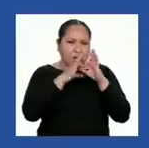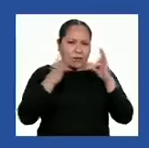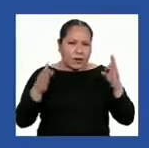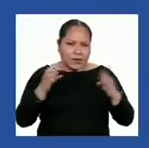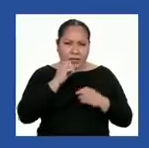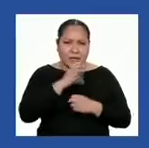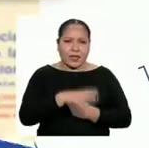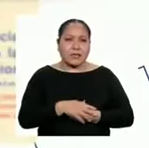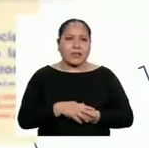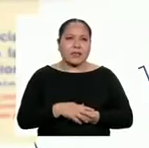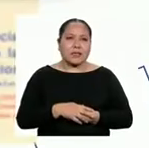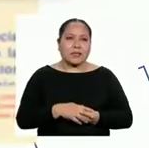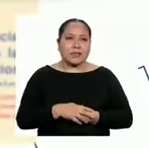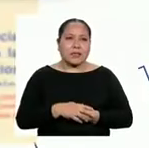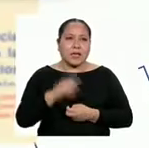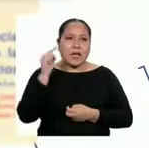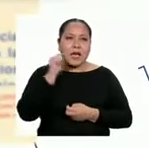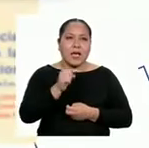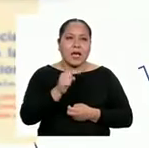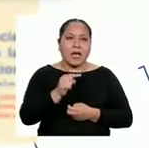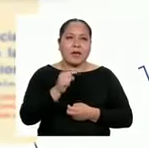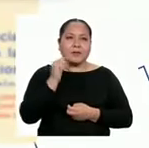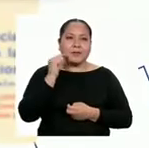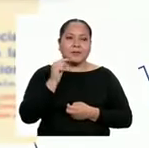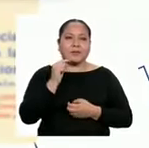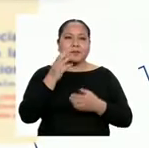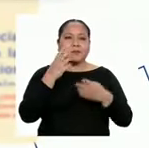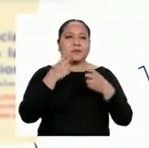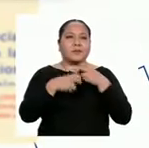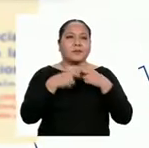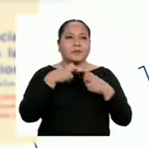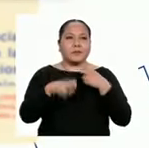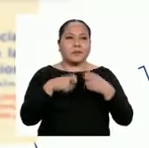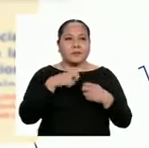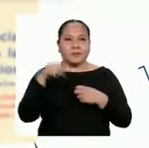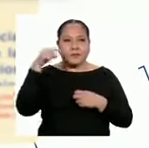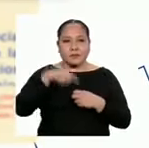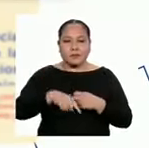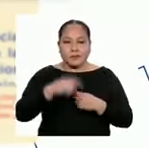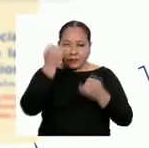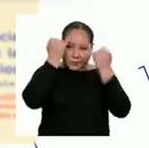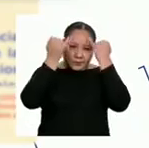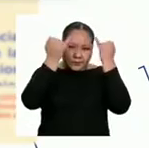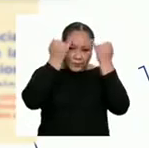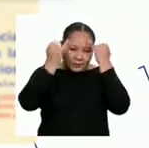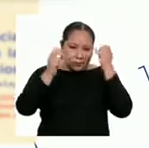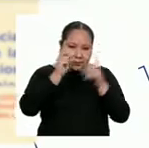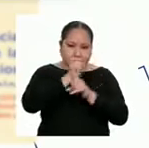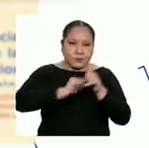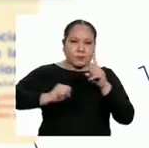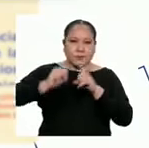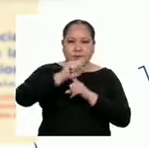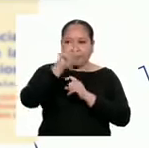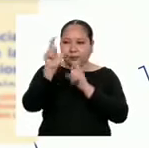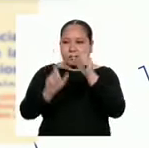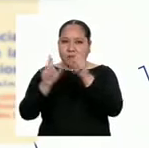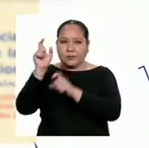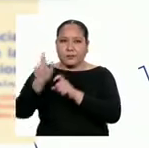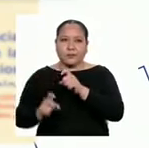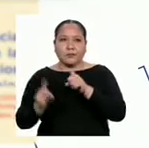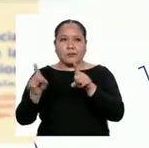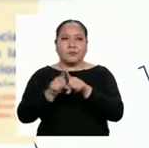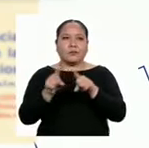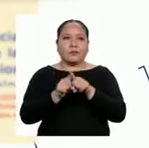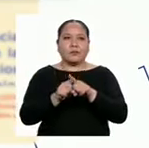que dice: a los acontecimientos que generan en la percepción de las sociedades humanas y de